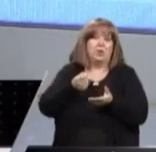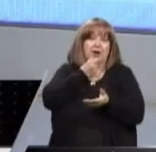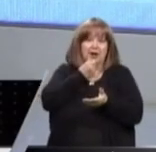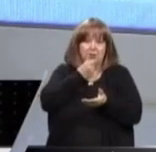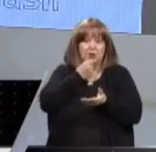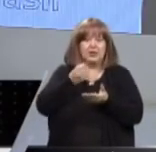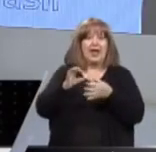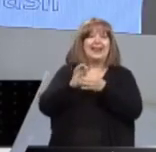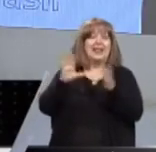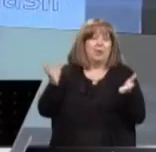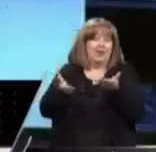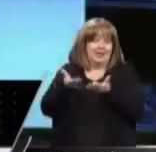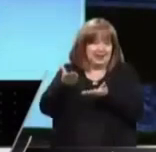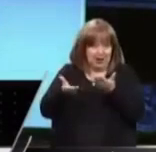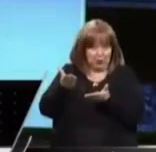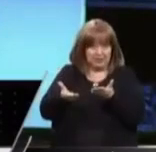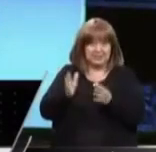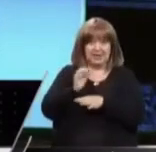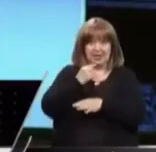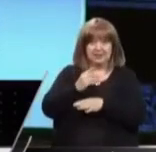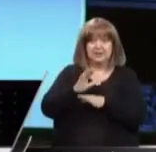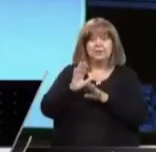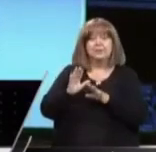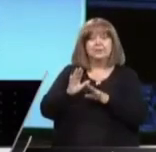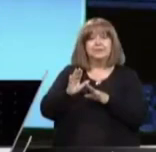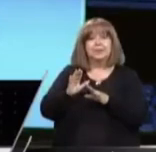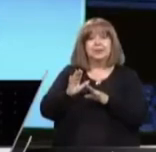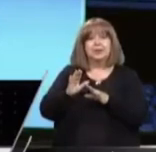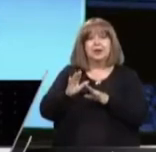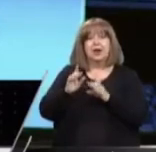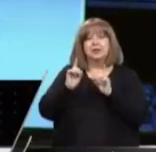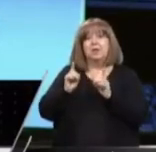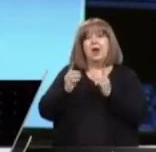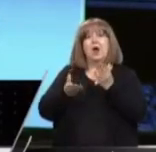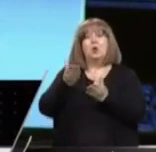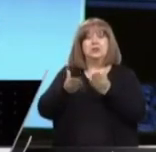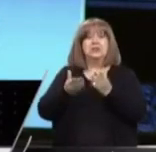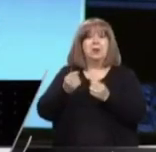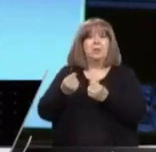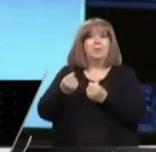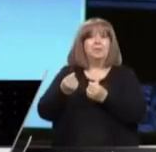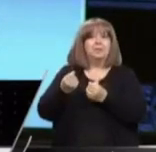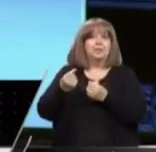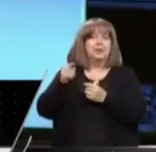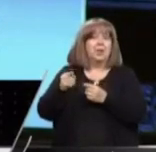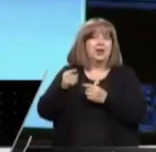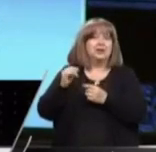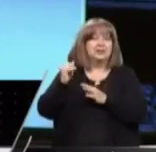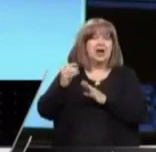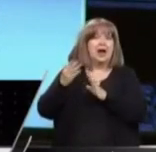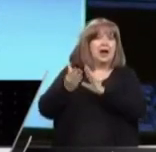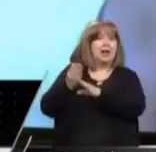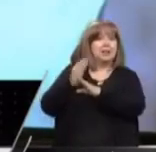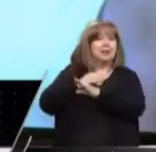tramo de particular interés para el gobierno argentino, ¿verdad? Pero no pasa inadvertido algunos gestos que tuvieron que ver con la situación judicial de